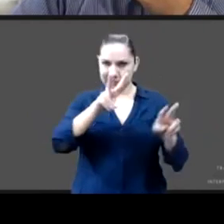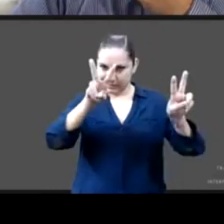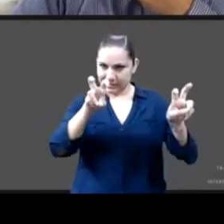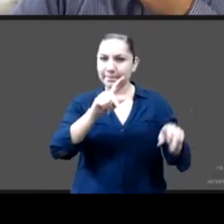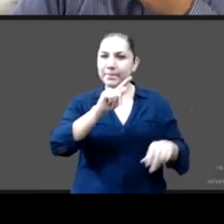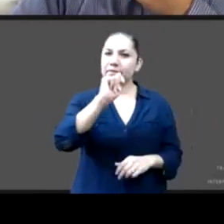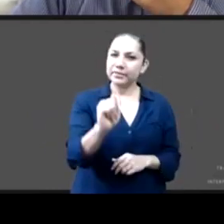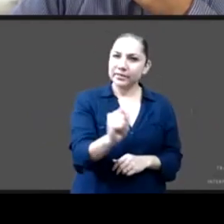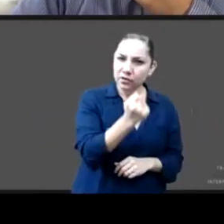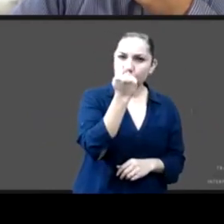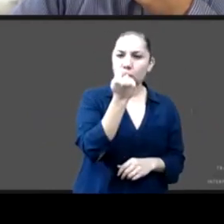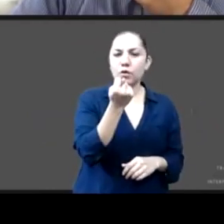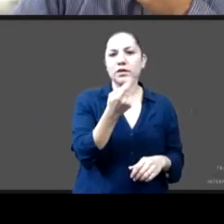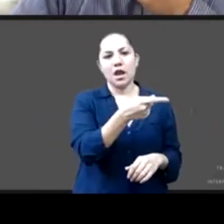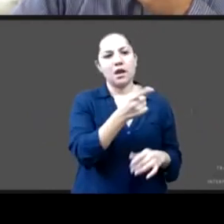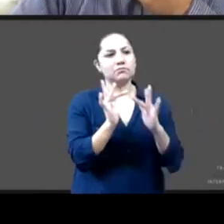información.